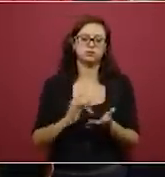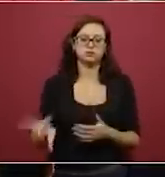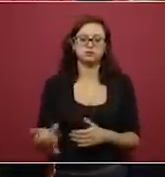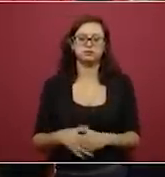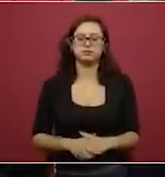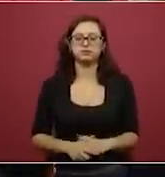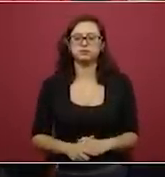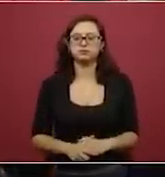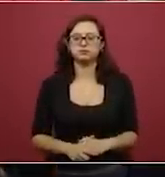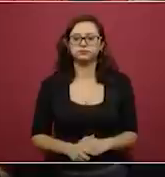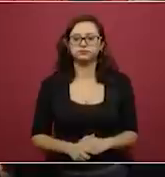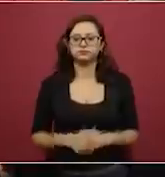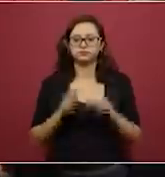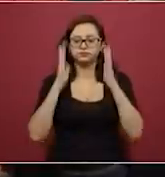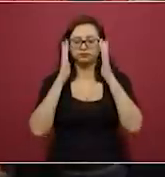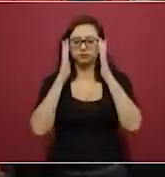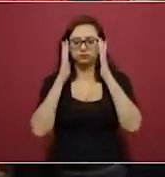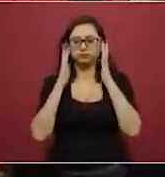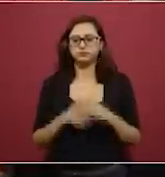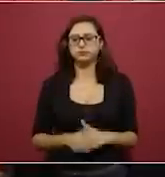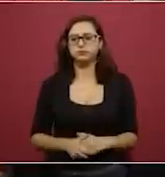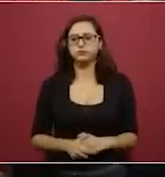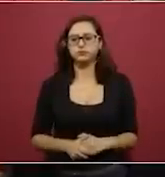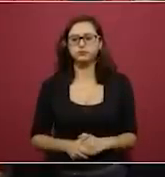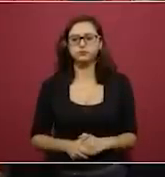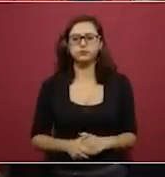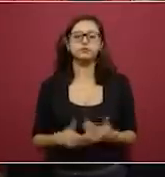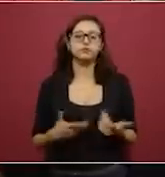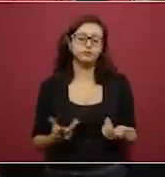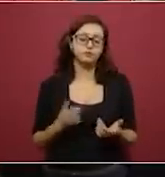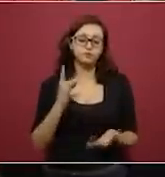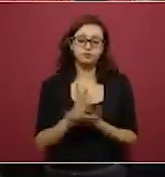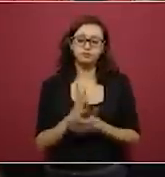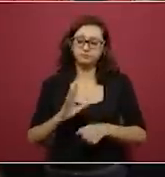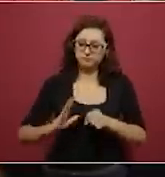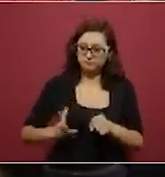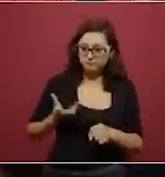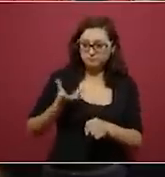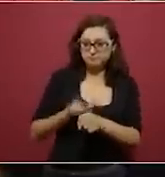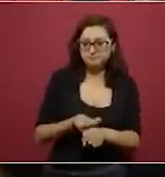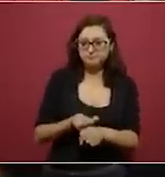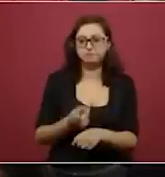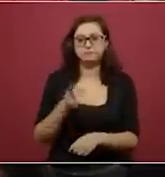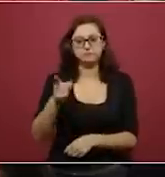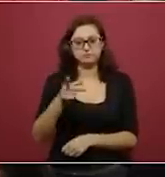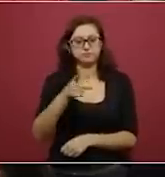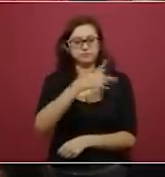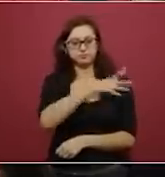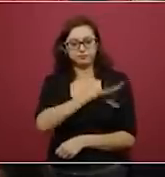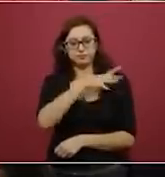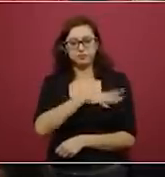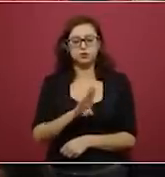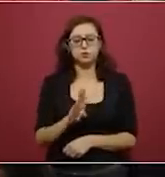mientras presidente nada más y complementar la información a ustedes ya adelantó el general